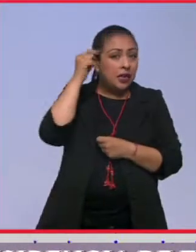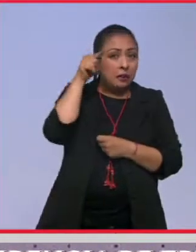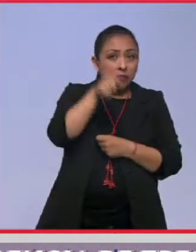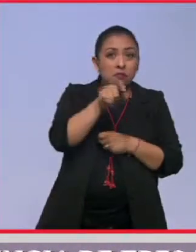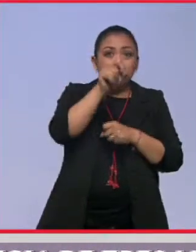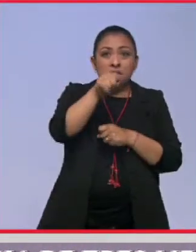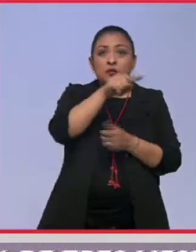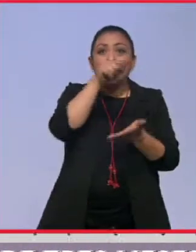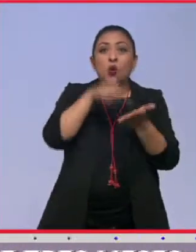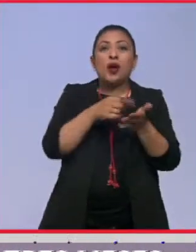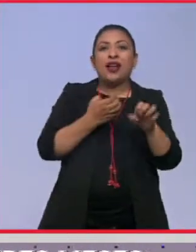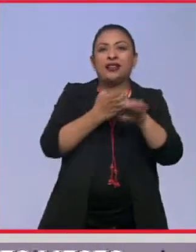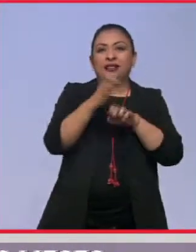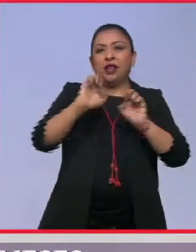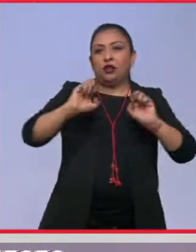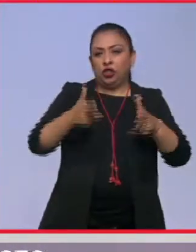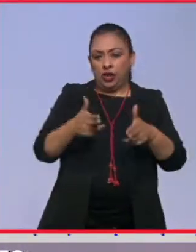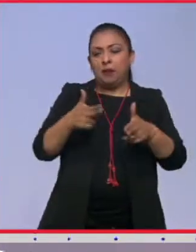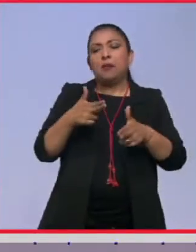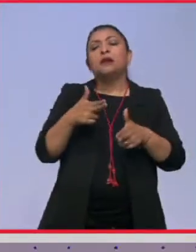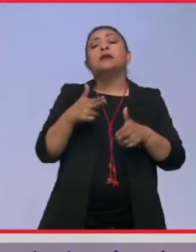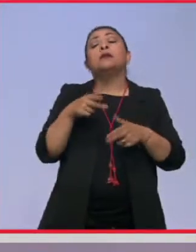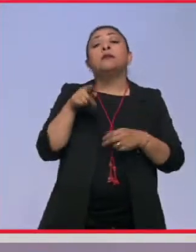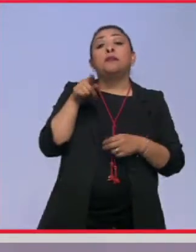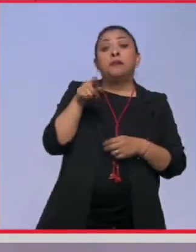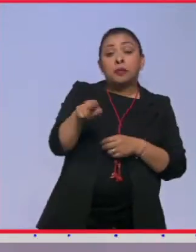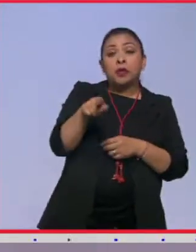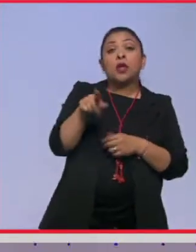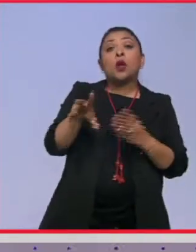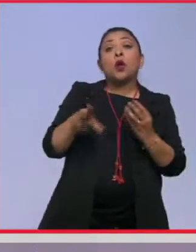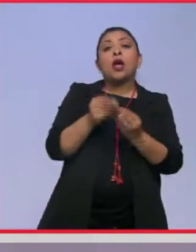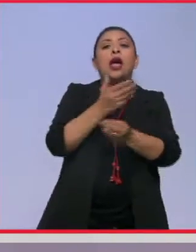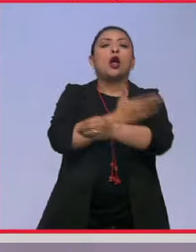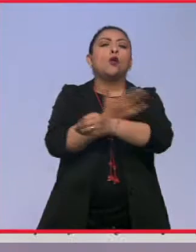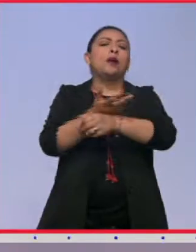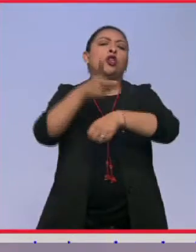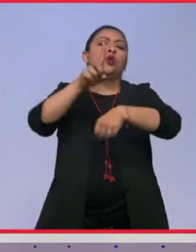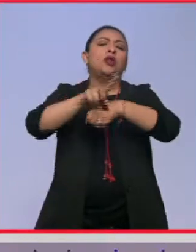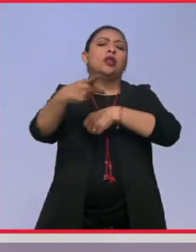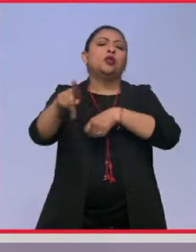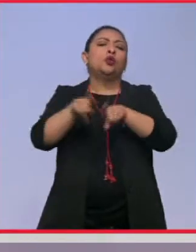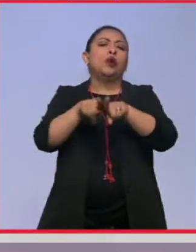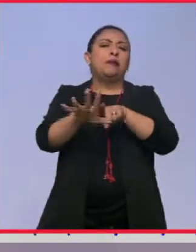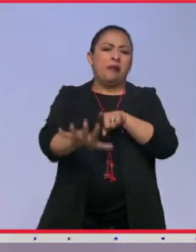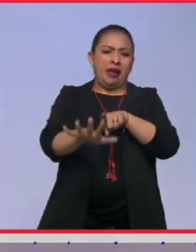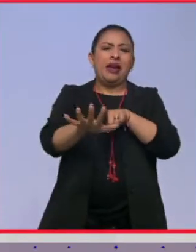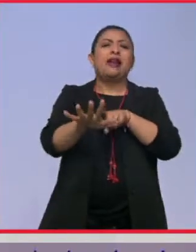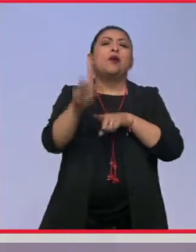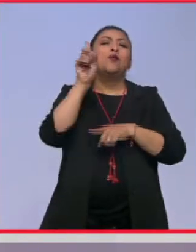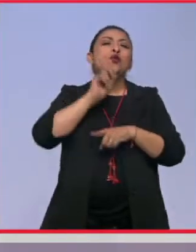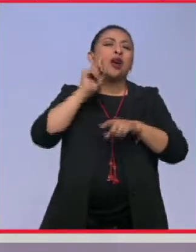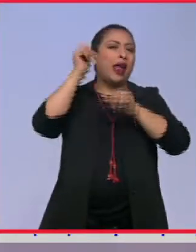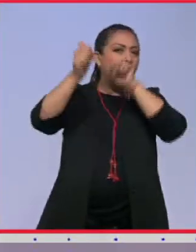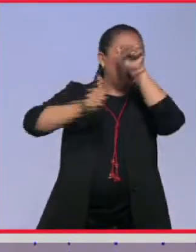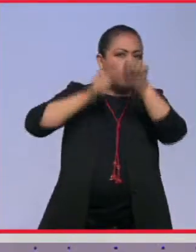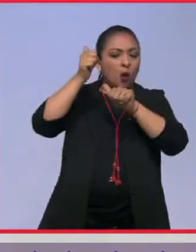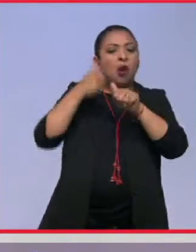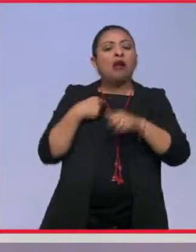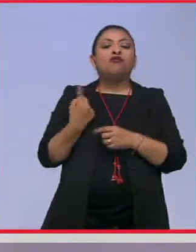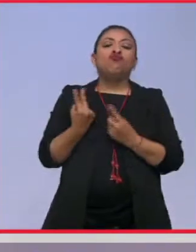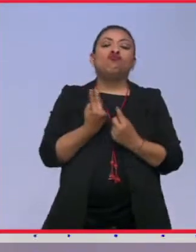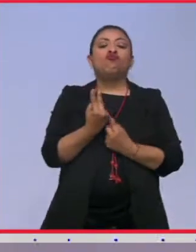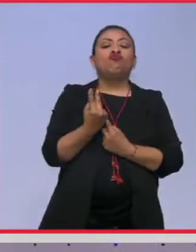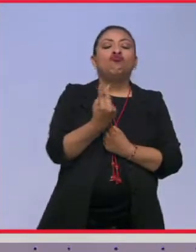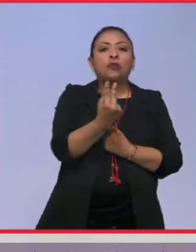en el estado de Chiapas. Uh-huh. Y parte de lo siguiente, él acompañó un día a su hermana, antropóloga, a hacer un recorrido,